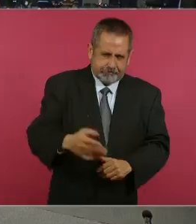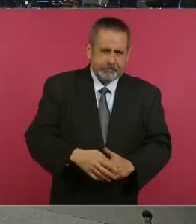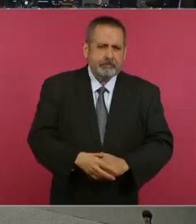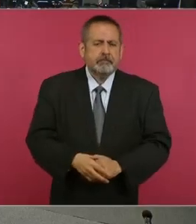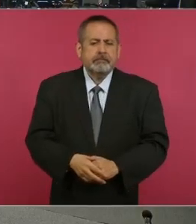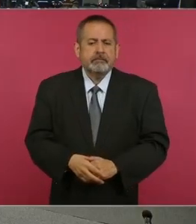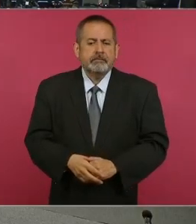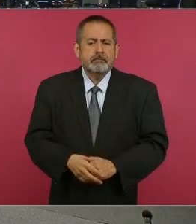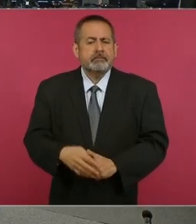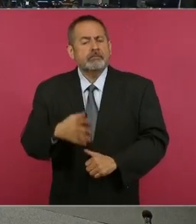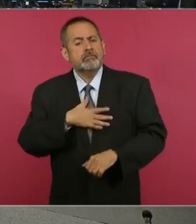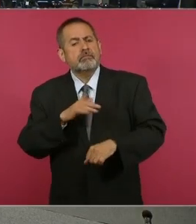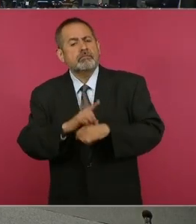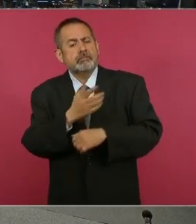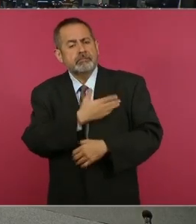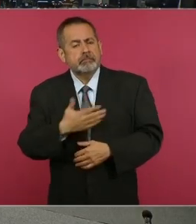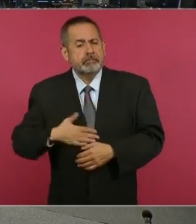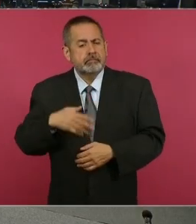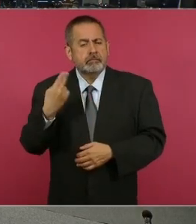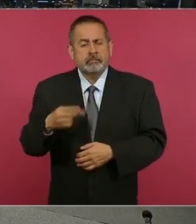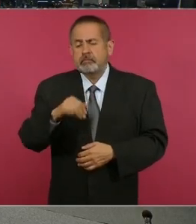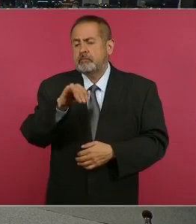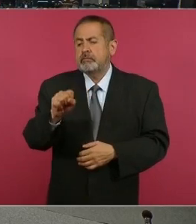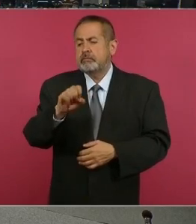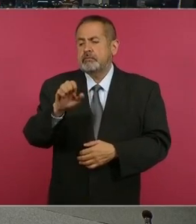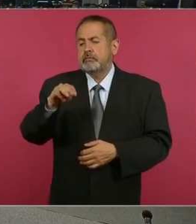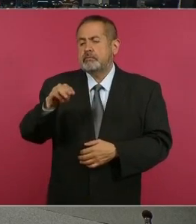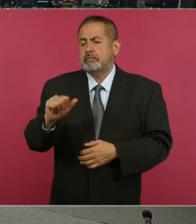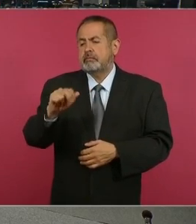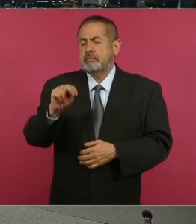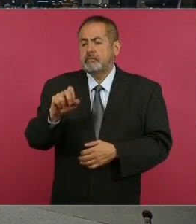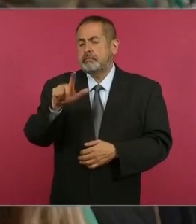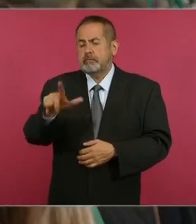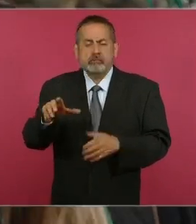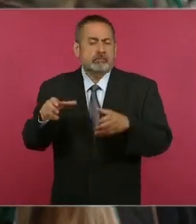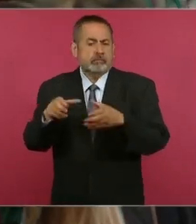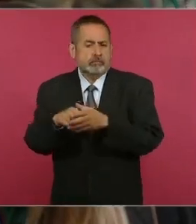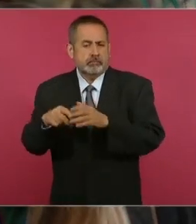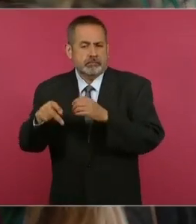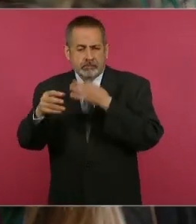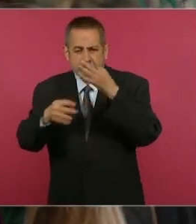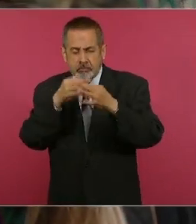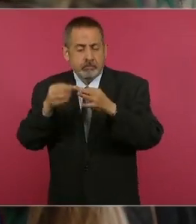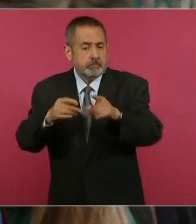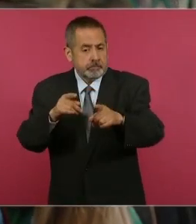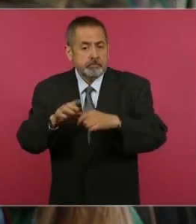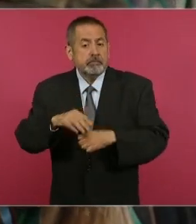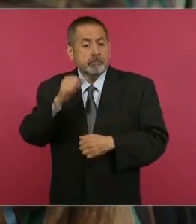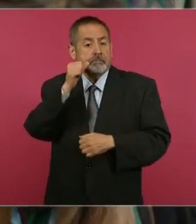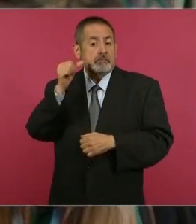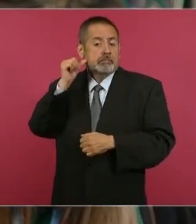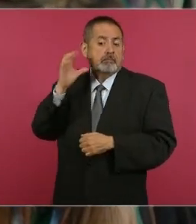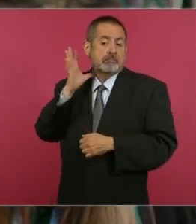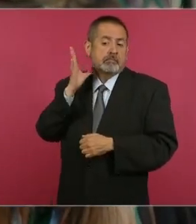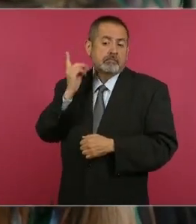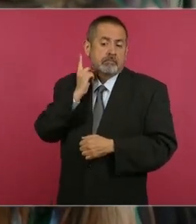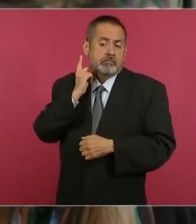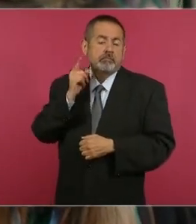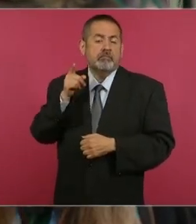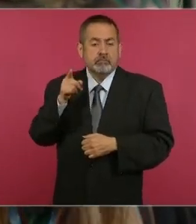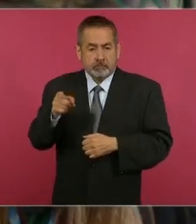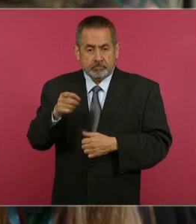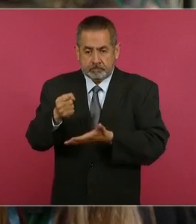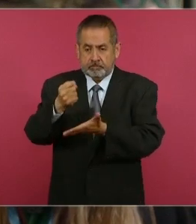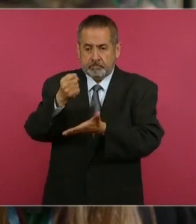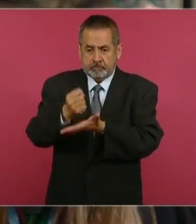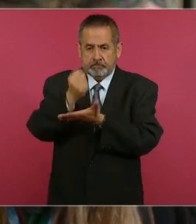vamos. Buenos días, presidente. José Manuel Fuentes, de Capital 21. Ayer en la Cámara de Diputados pues